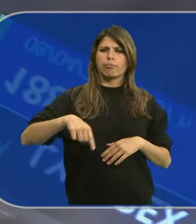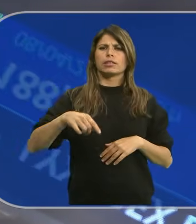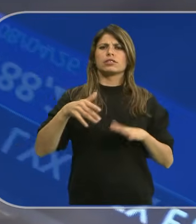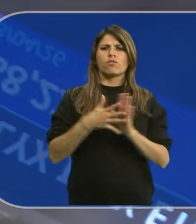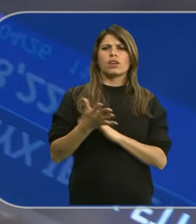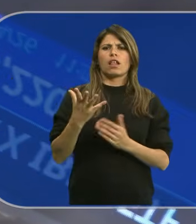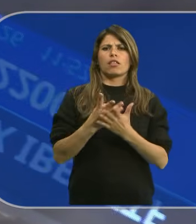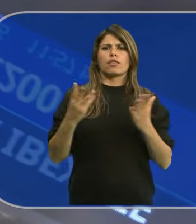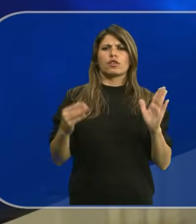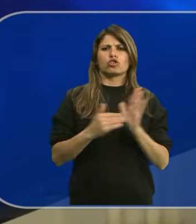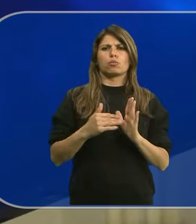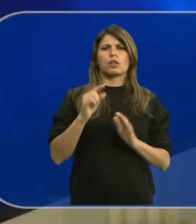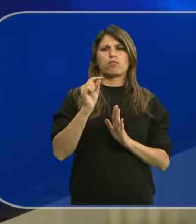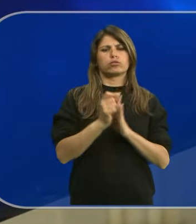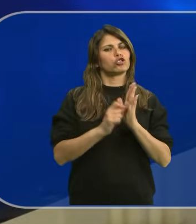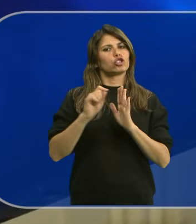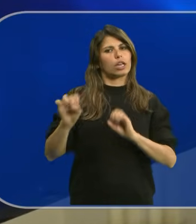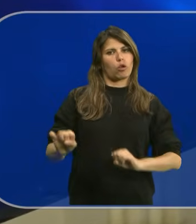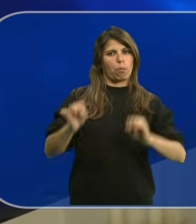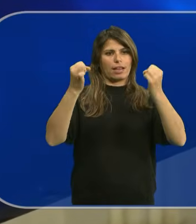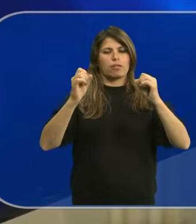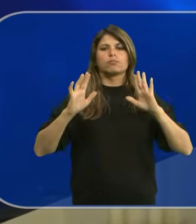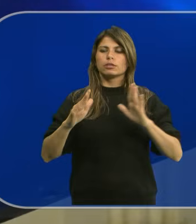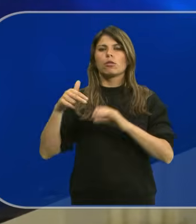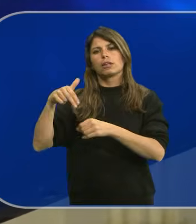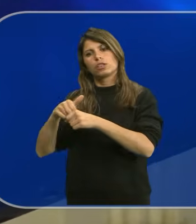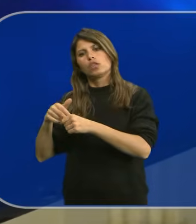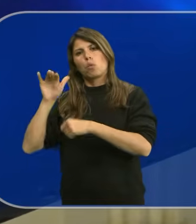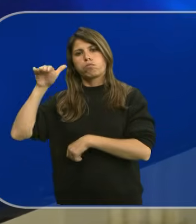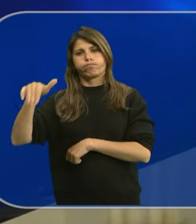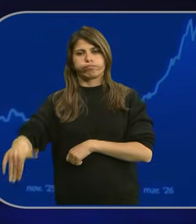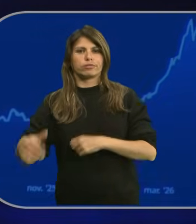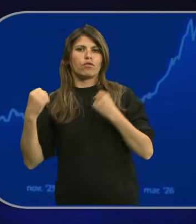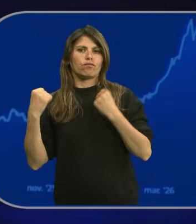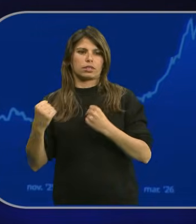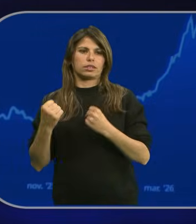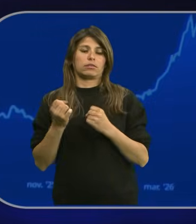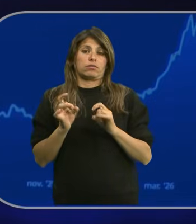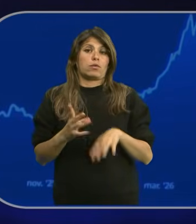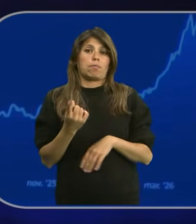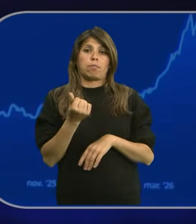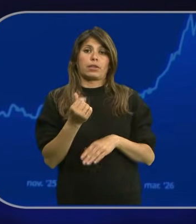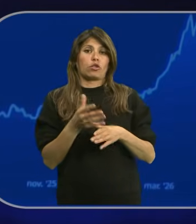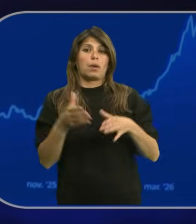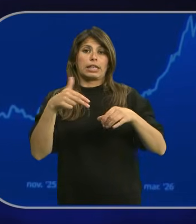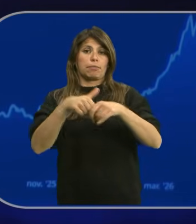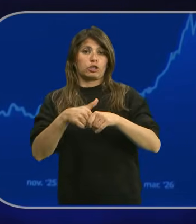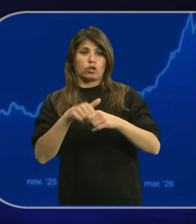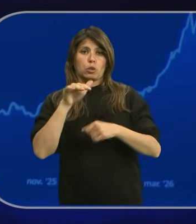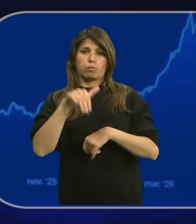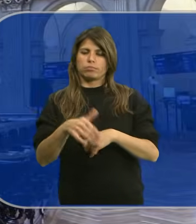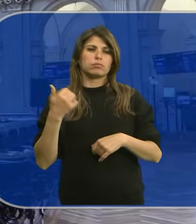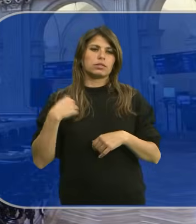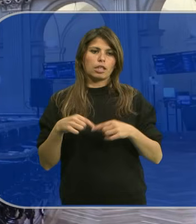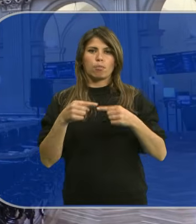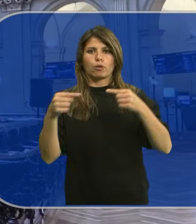los 18.000 puntos. Eso sí, las petroleras caen con fuerza, como también lo hace el precio del barril del petróleo, que está ya muy por